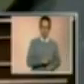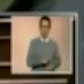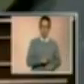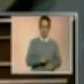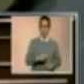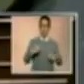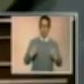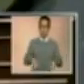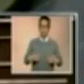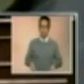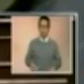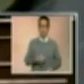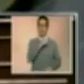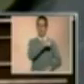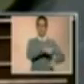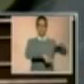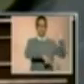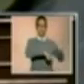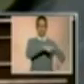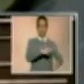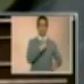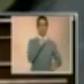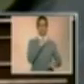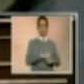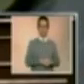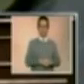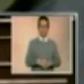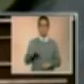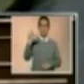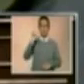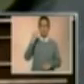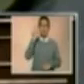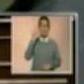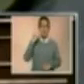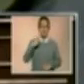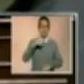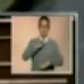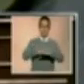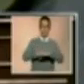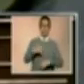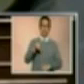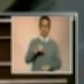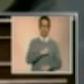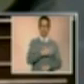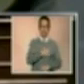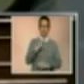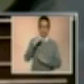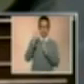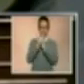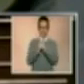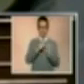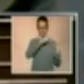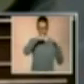llegar al poder y defender sus ideas. Mire lo que dijo María Corina Machado, Oscar, dijo que buscaba la solidaridad del presidente Santos. ¿Cómo ve usted el